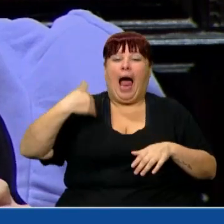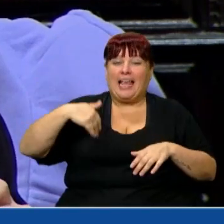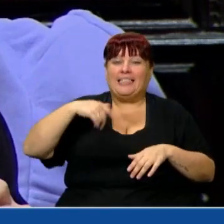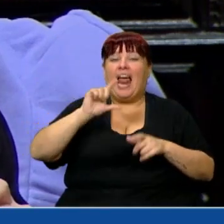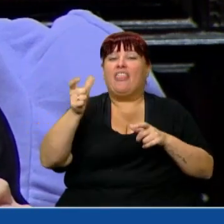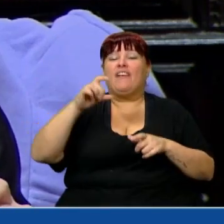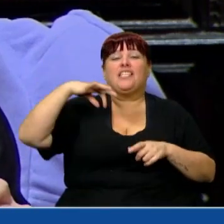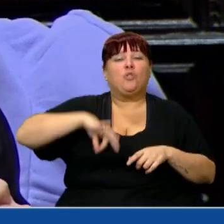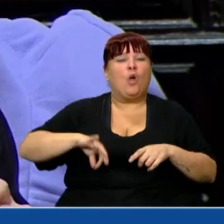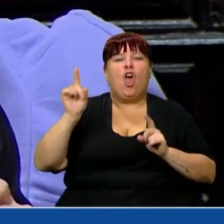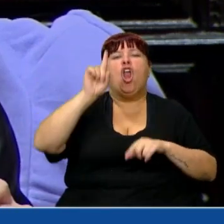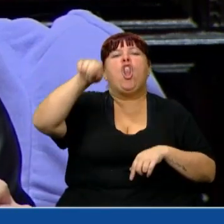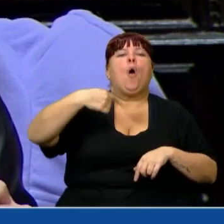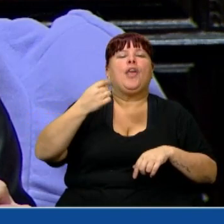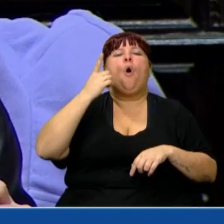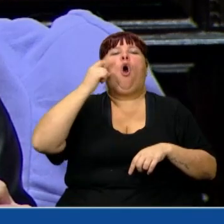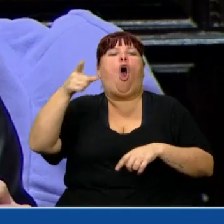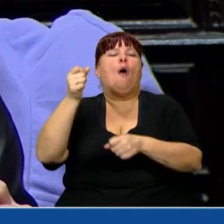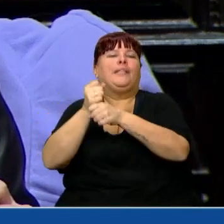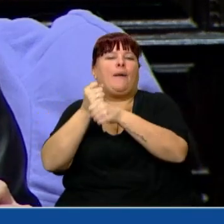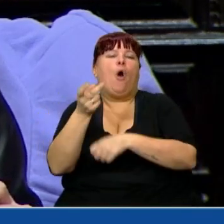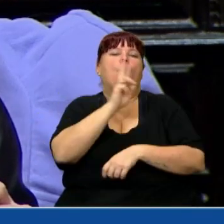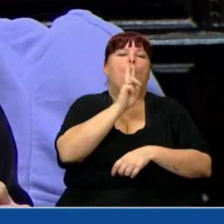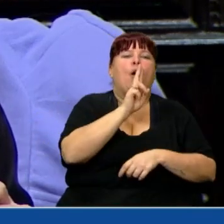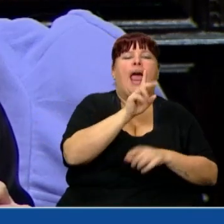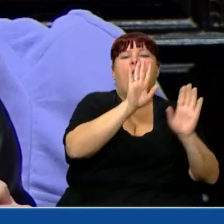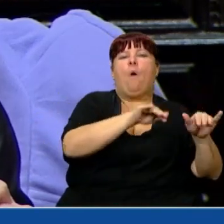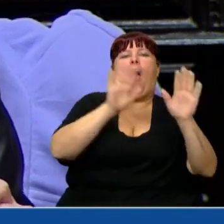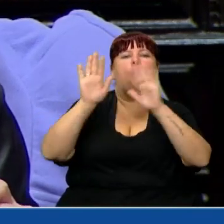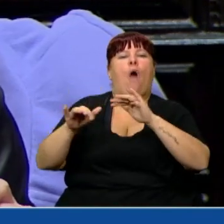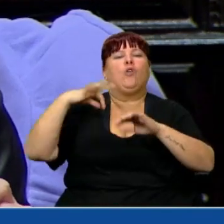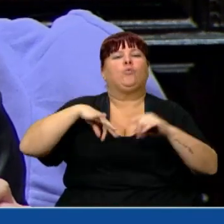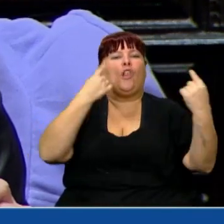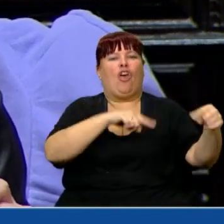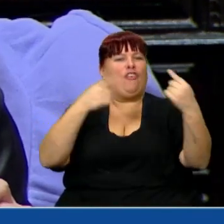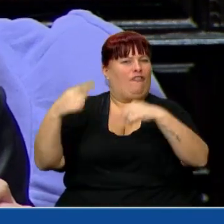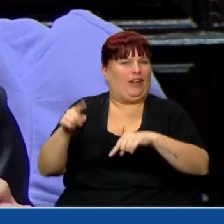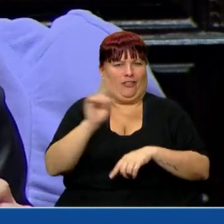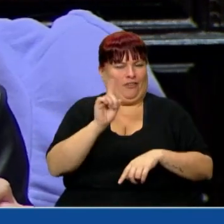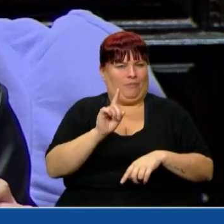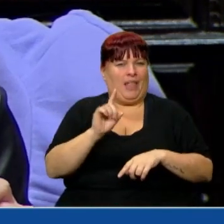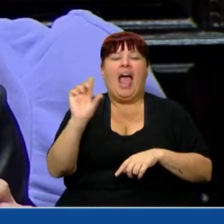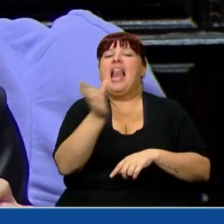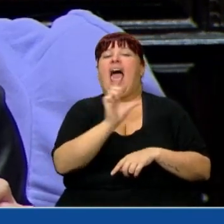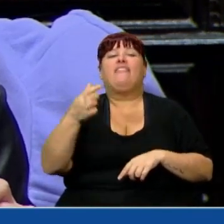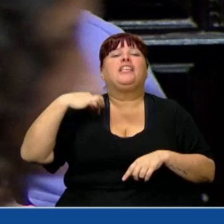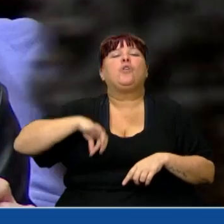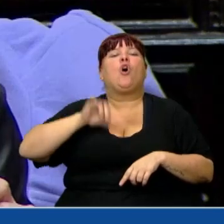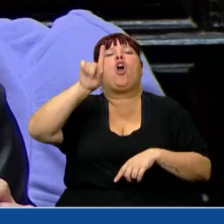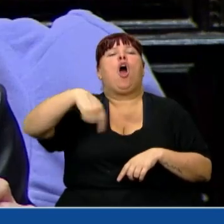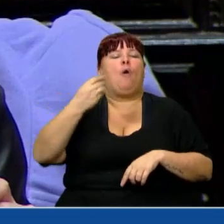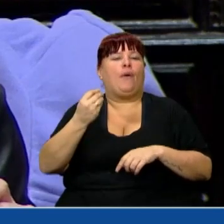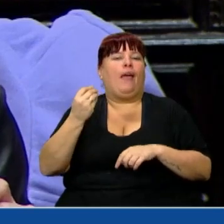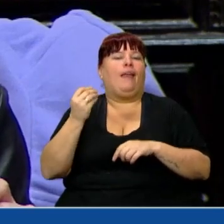brecha salarial no tiene origen en que hay un varón que hace una tarea, una mujer que hace la misma tarea y cobra diferente. La brecha salarial tiene que ver con